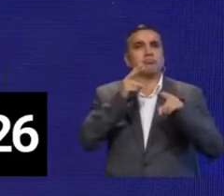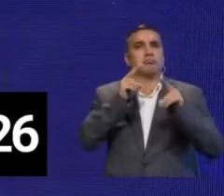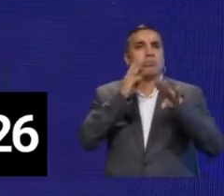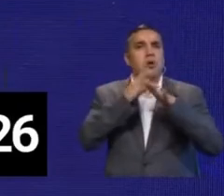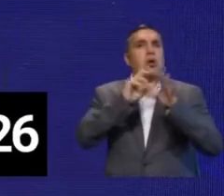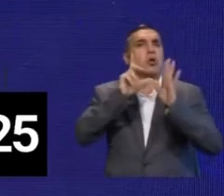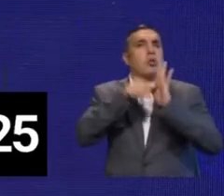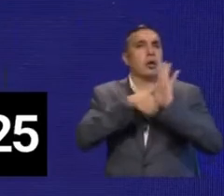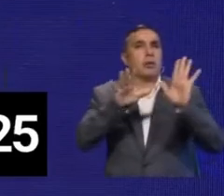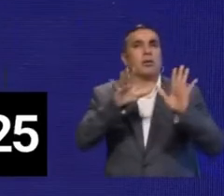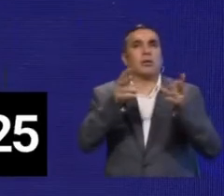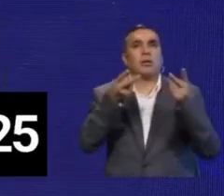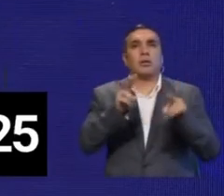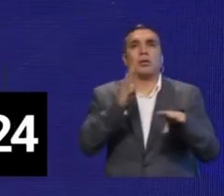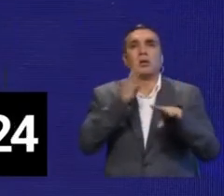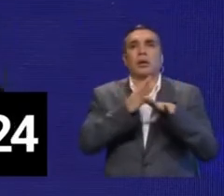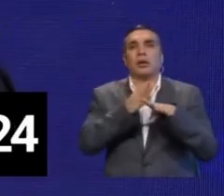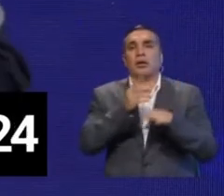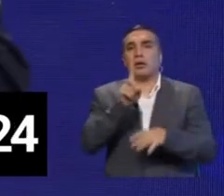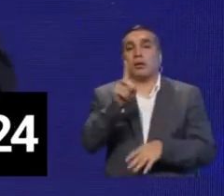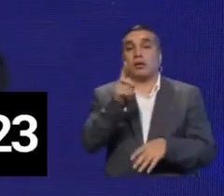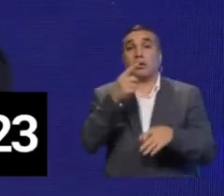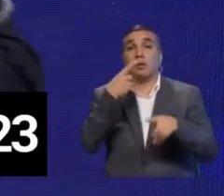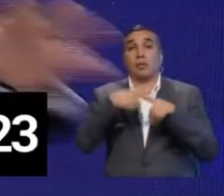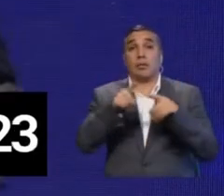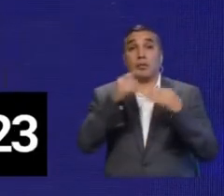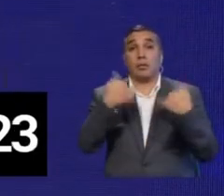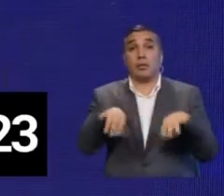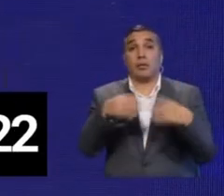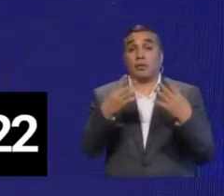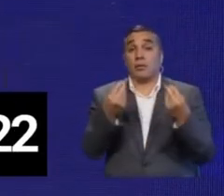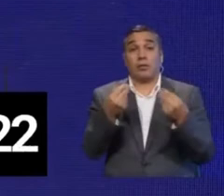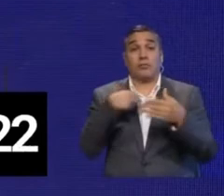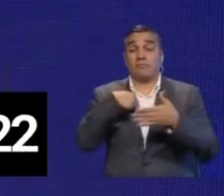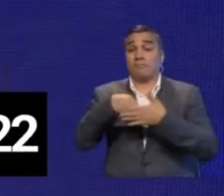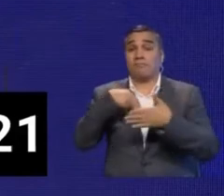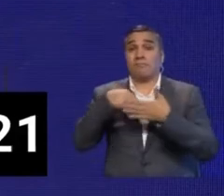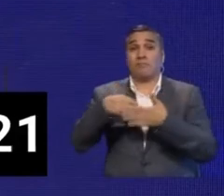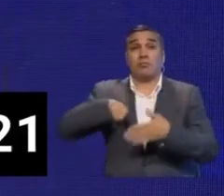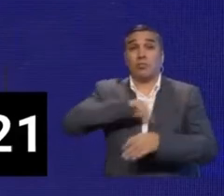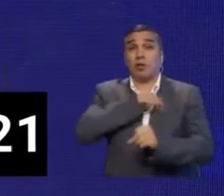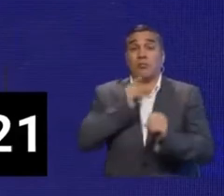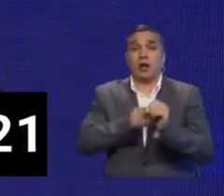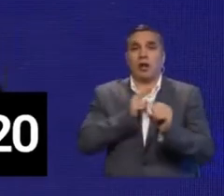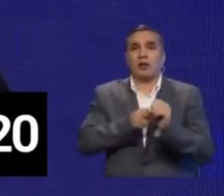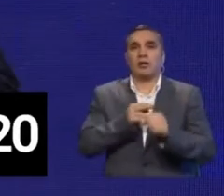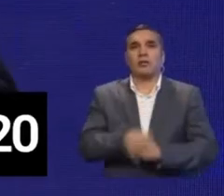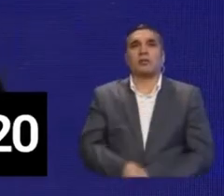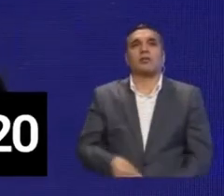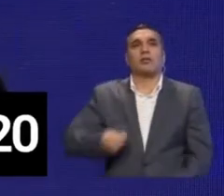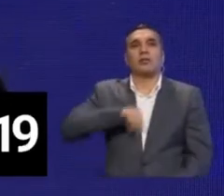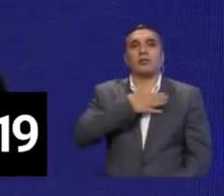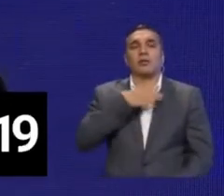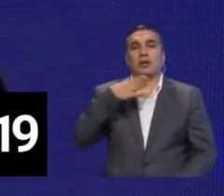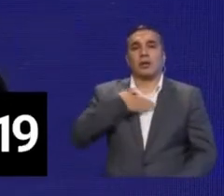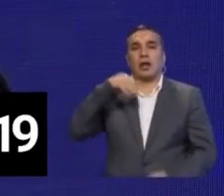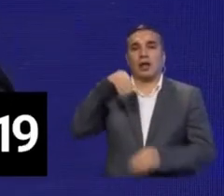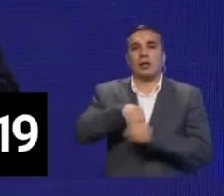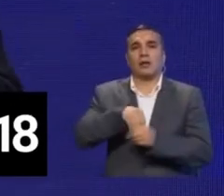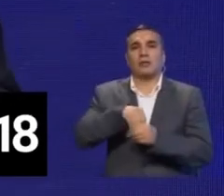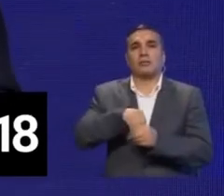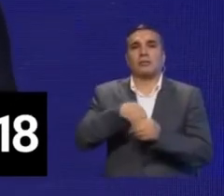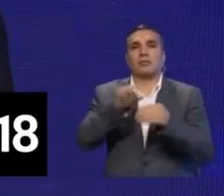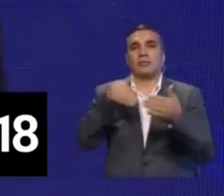adelante. Yo quisiera comentarles que a pesar de las inmensas barreras para nuestra participación, estamos aquí, donde